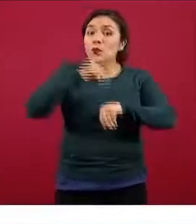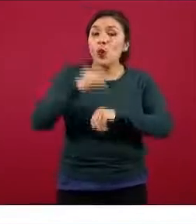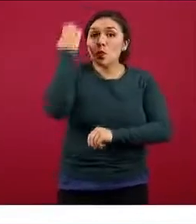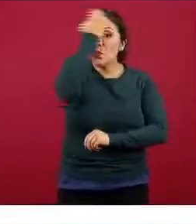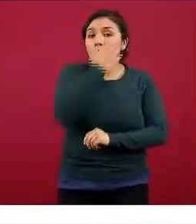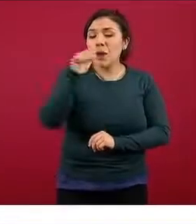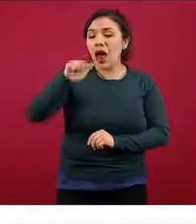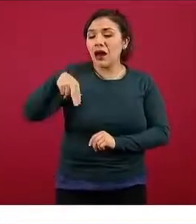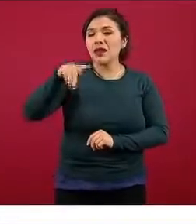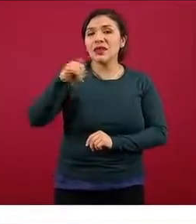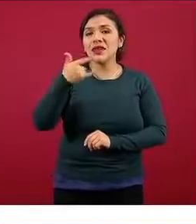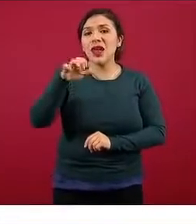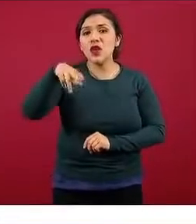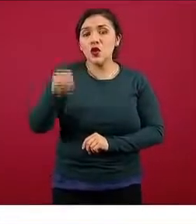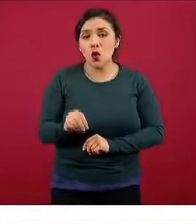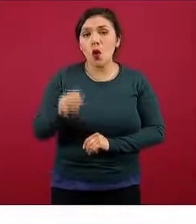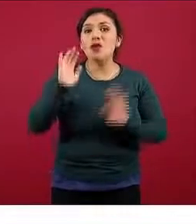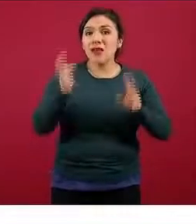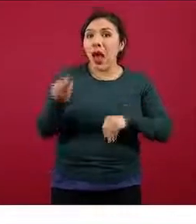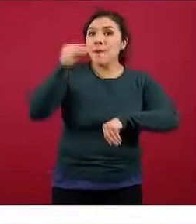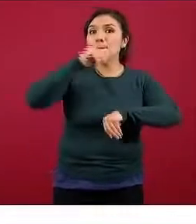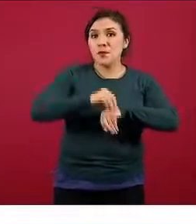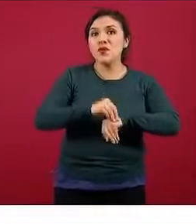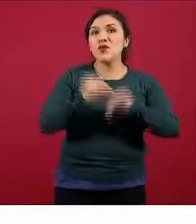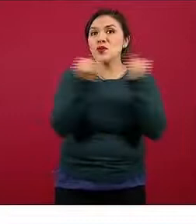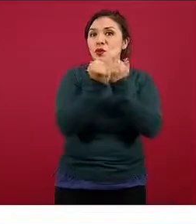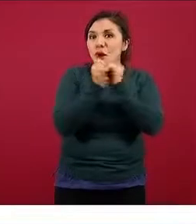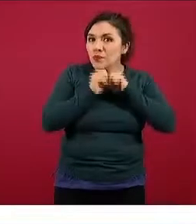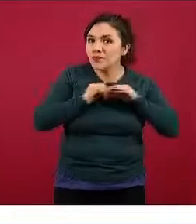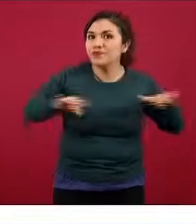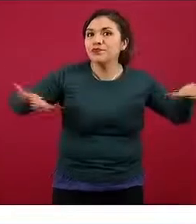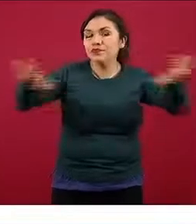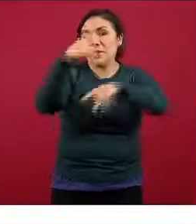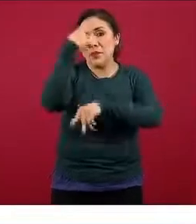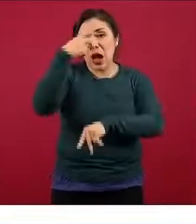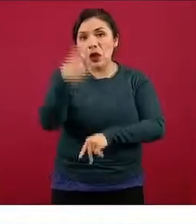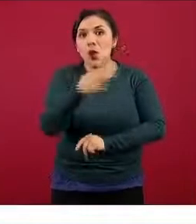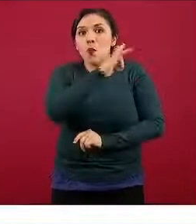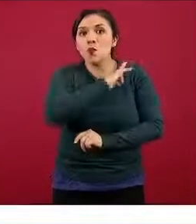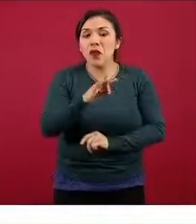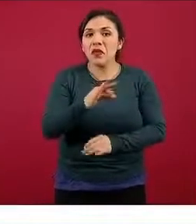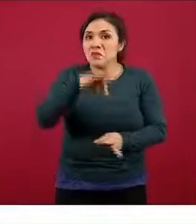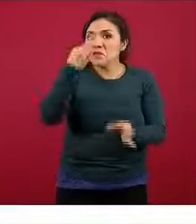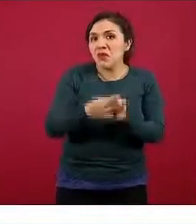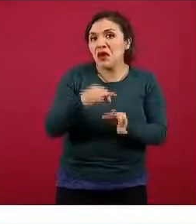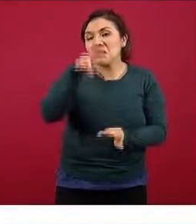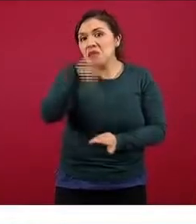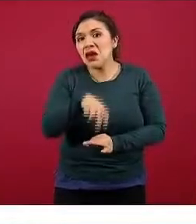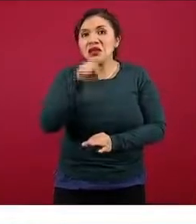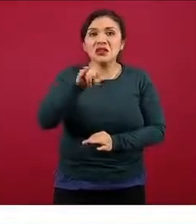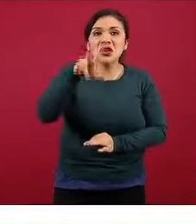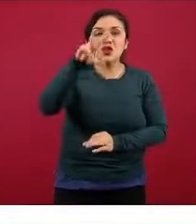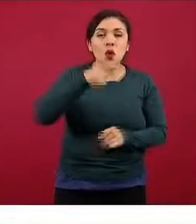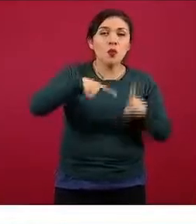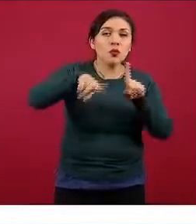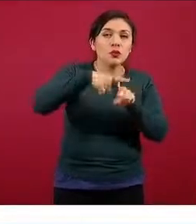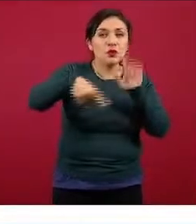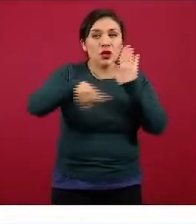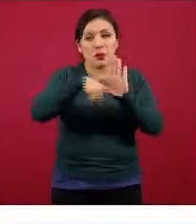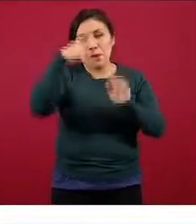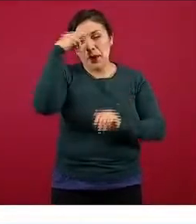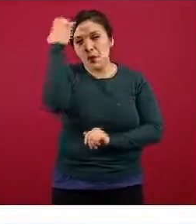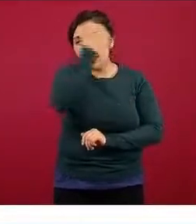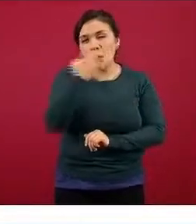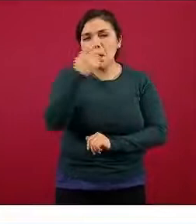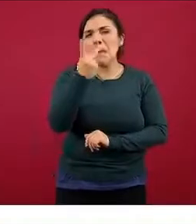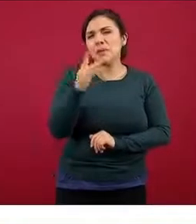pruebas antigénicas, que también ya se incorporaron dentro de la posibilidad de confirmar casos, ¿no? Puede ser las pruebas